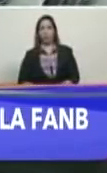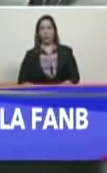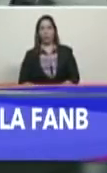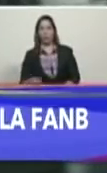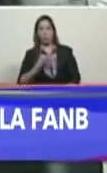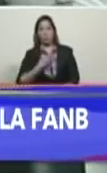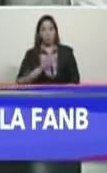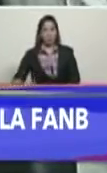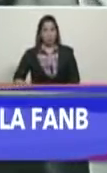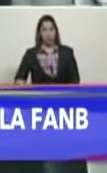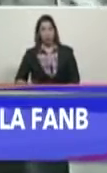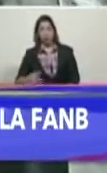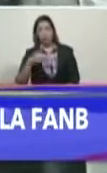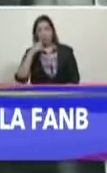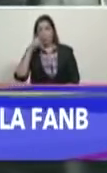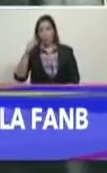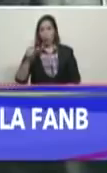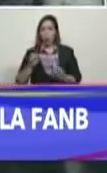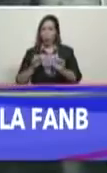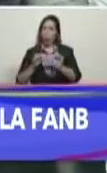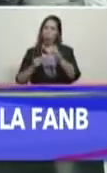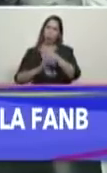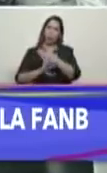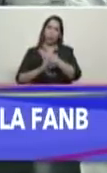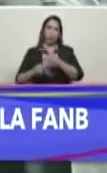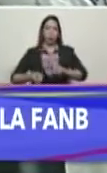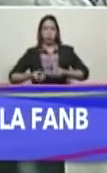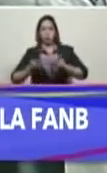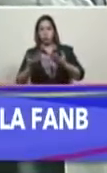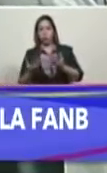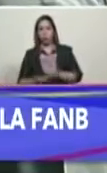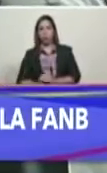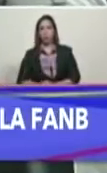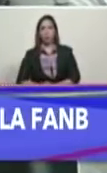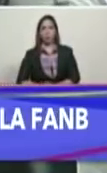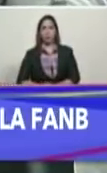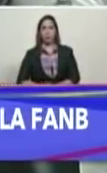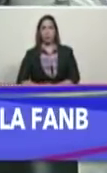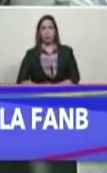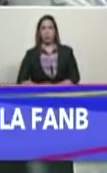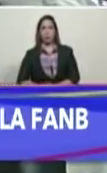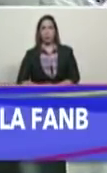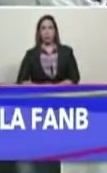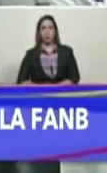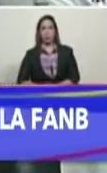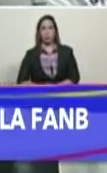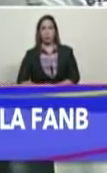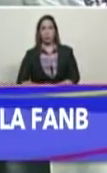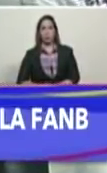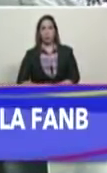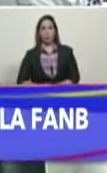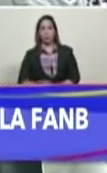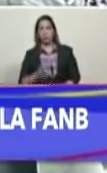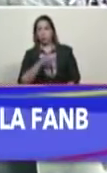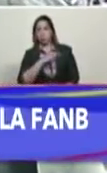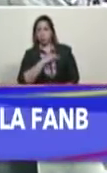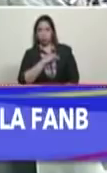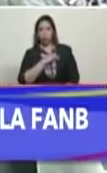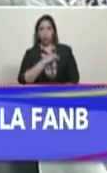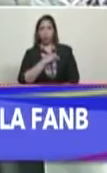patrullero oceánico Cariña. Wilmer Lugo Martínez, auxiliar de máquina, recibe la barra honor al mérito del Comando Estratégico